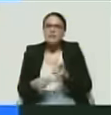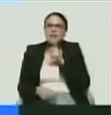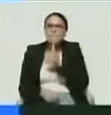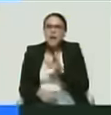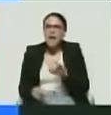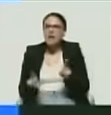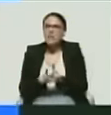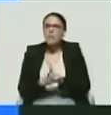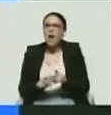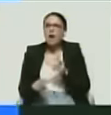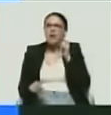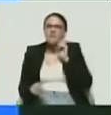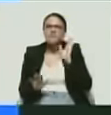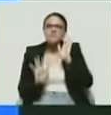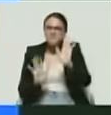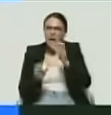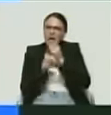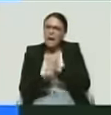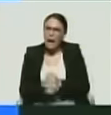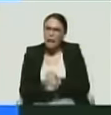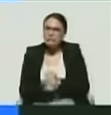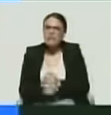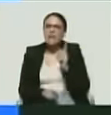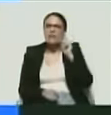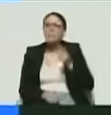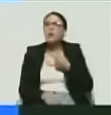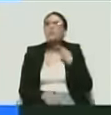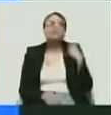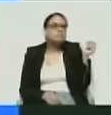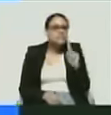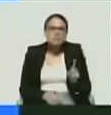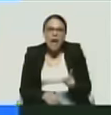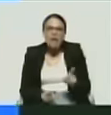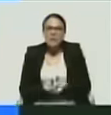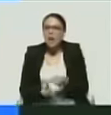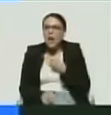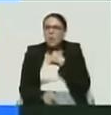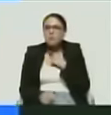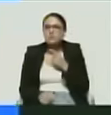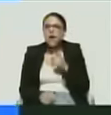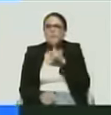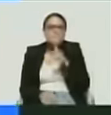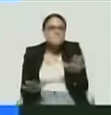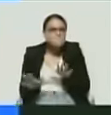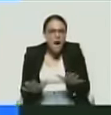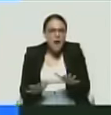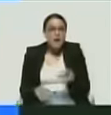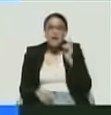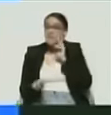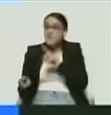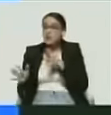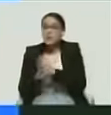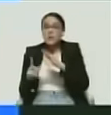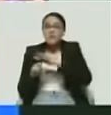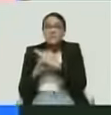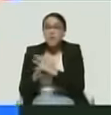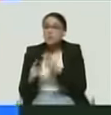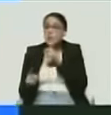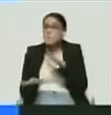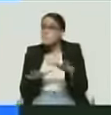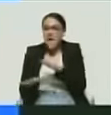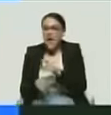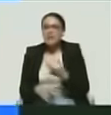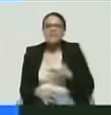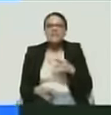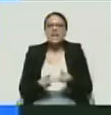es vengativo, pero al mismo tiempo es sádico, porque se regodea en el mal que produce. El señor Milei le gusta